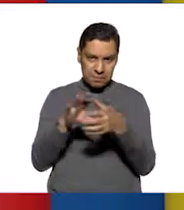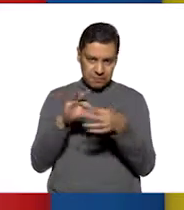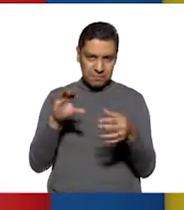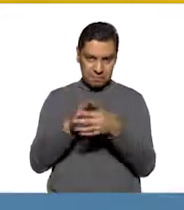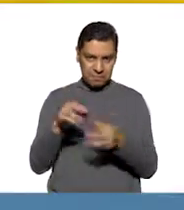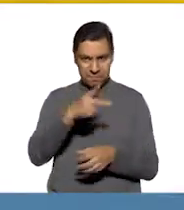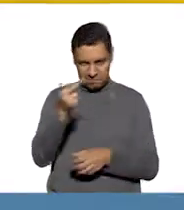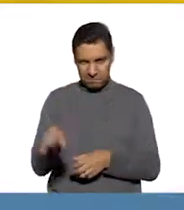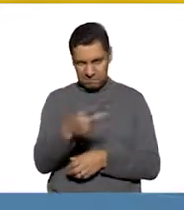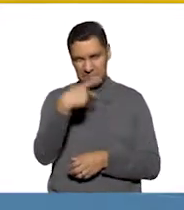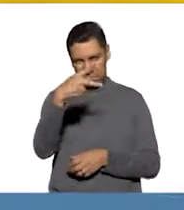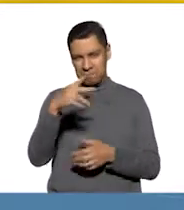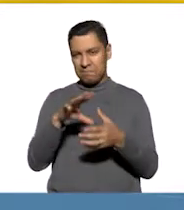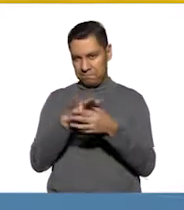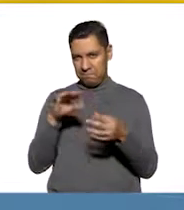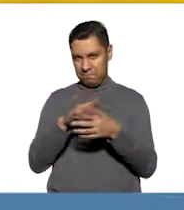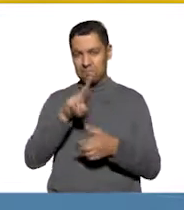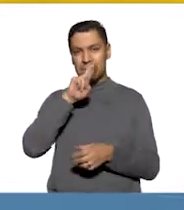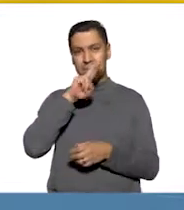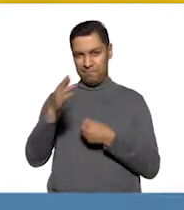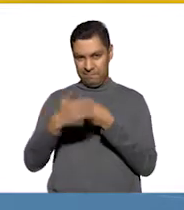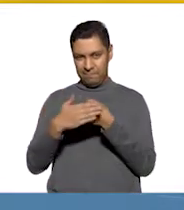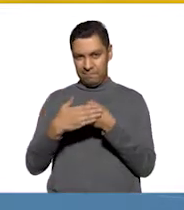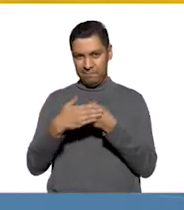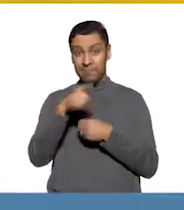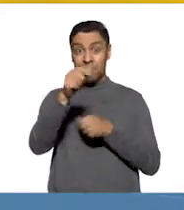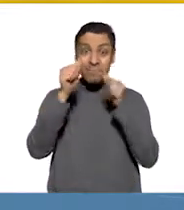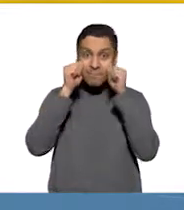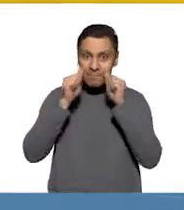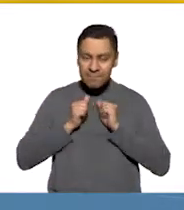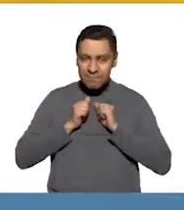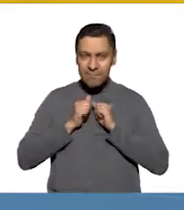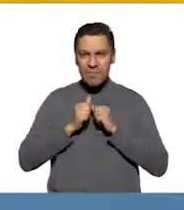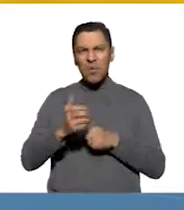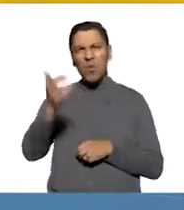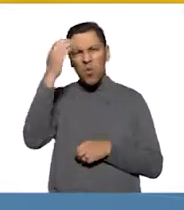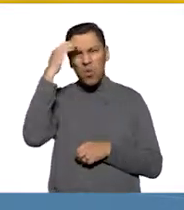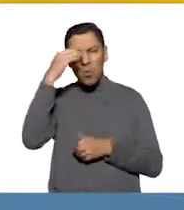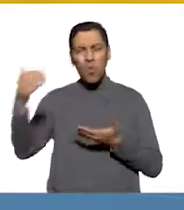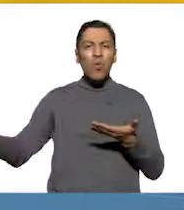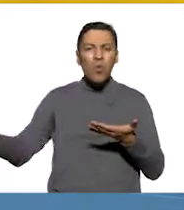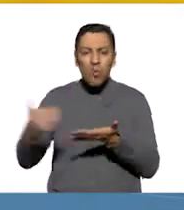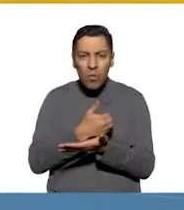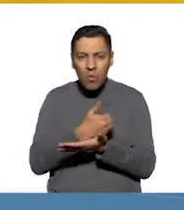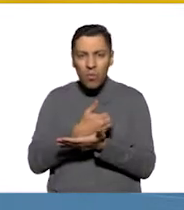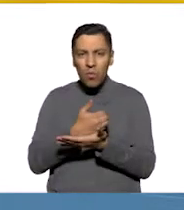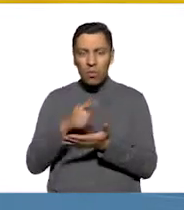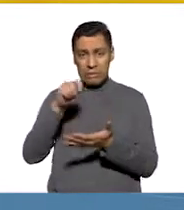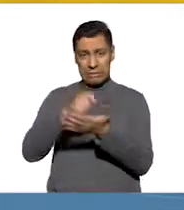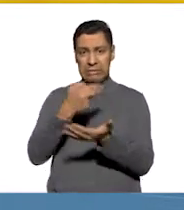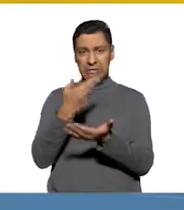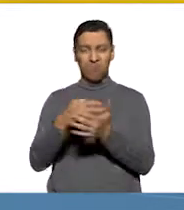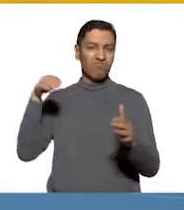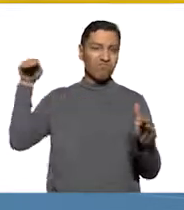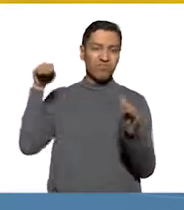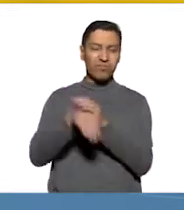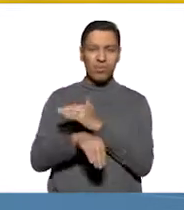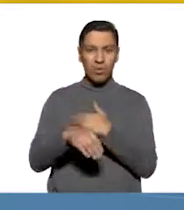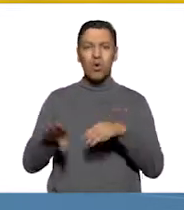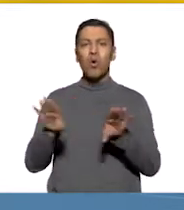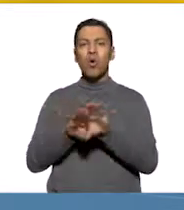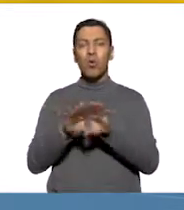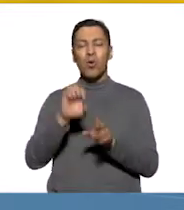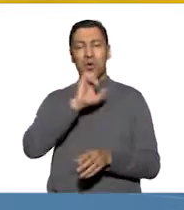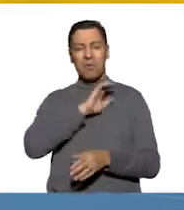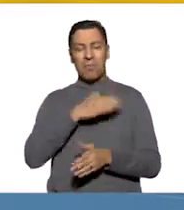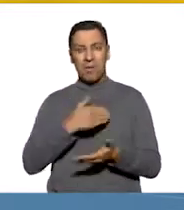pregunta. Alumnas y alumnos en casa, pongan mucha atención para conocer cómo fue la invasión que derivó en la caída de Tenochtitlán por parte de los